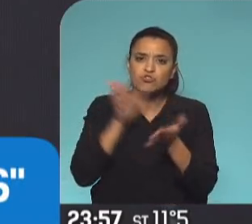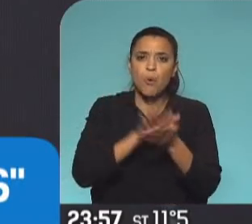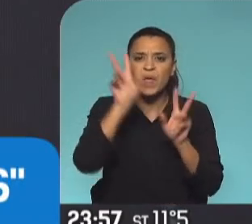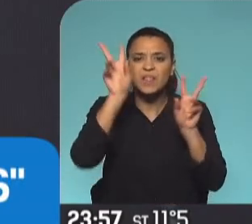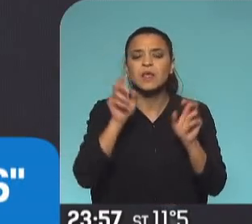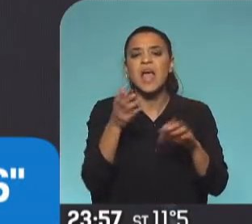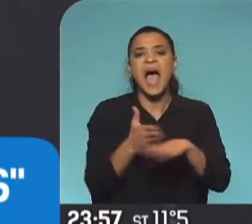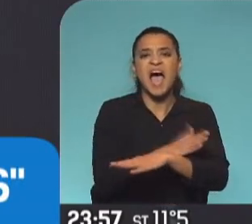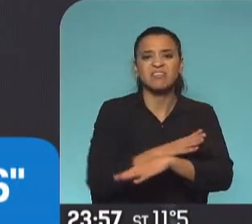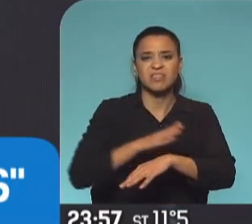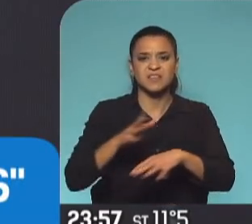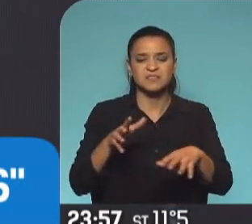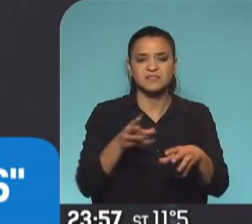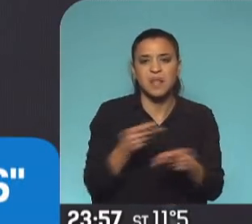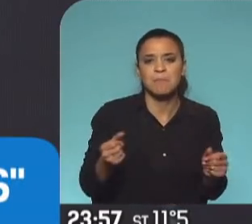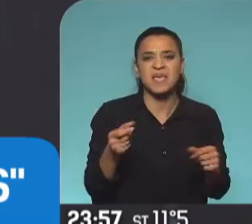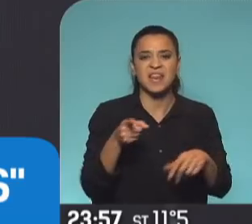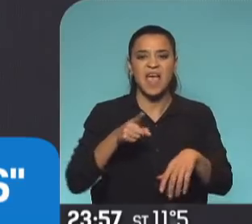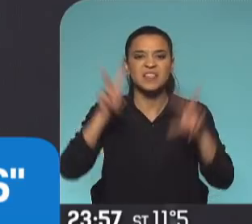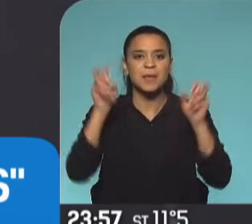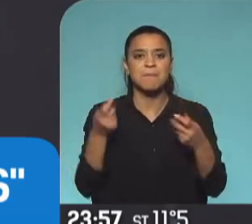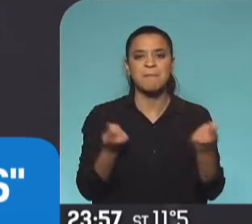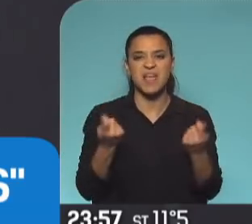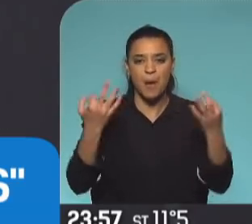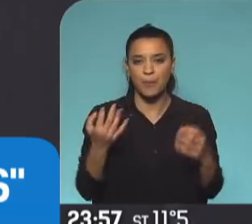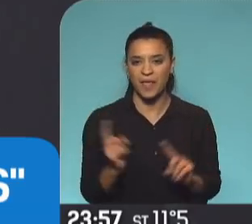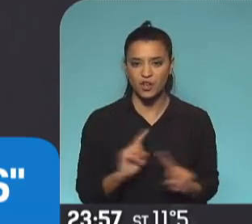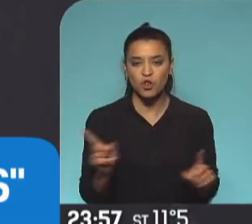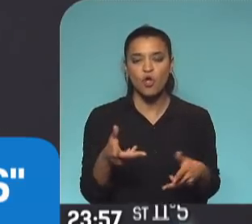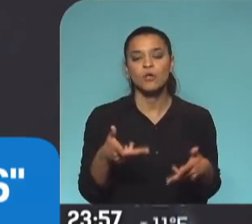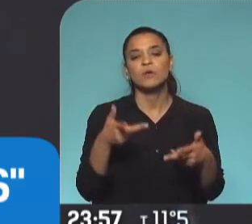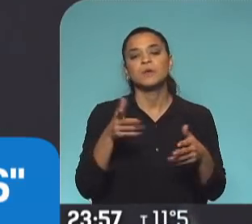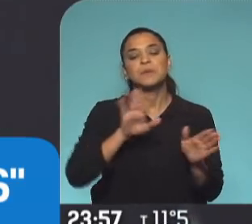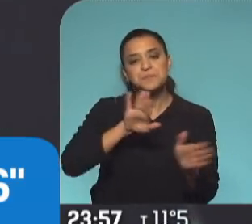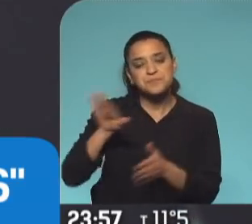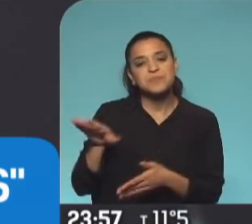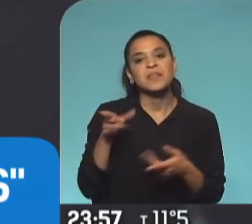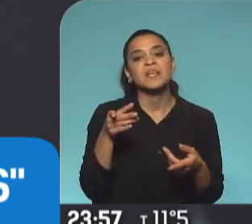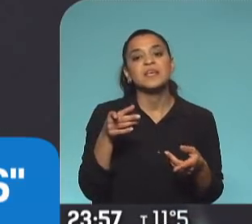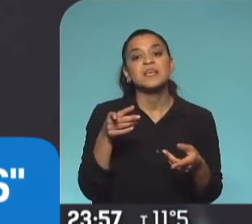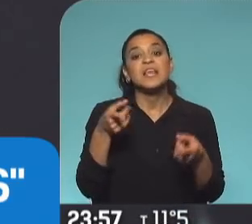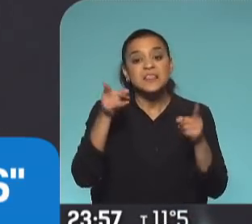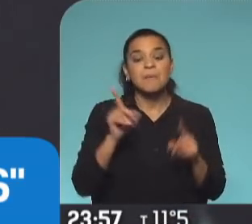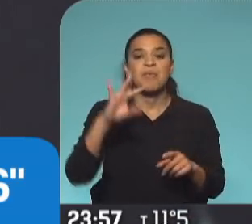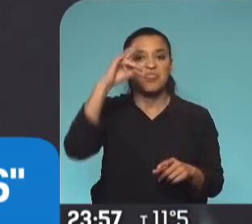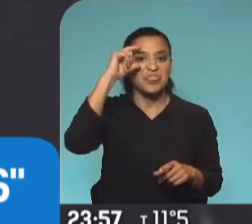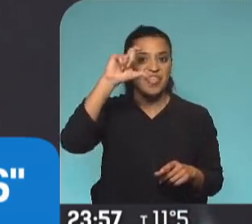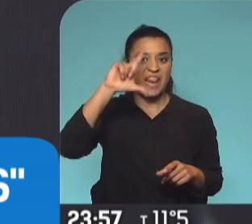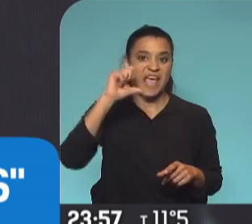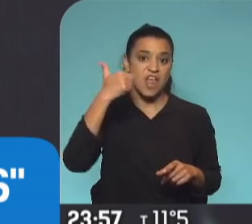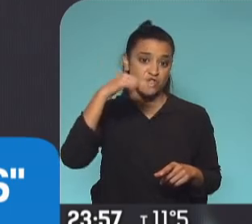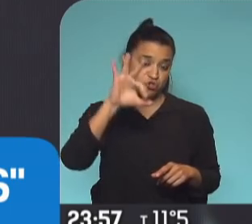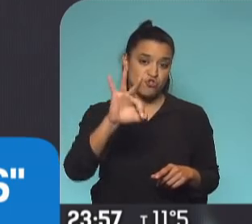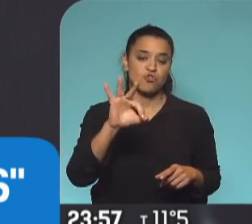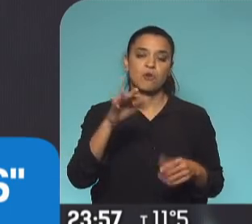terminando antes, no manejando bien los temas. Eso es lo que lo dijo un poquito por detrás. Y bueno, a Nicolás del Caño